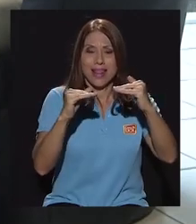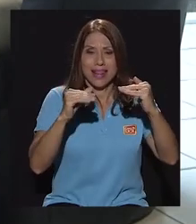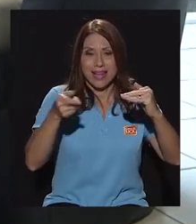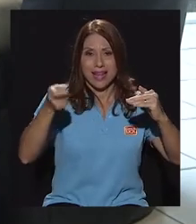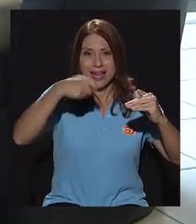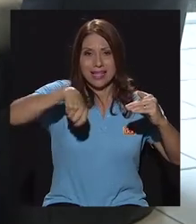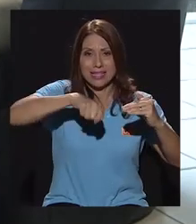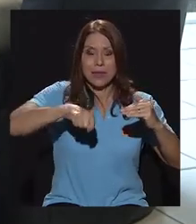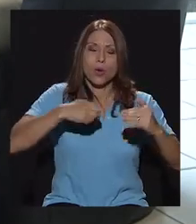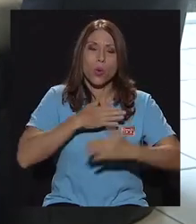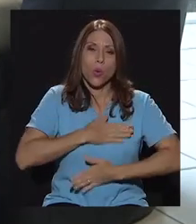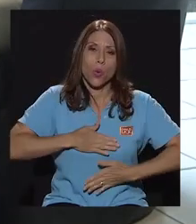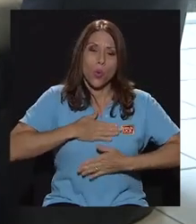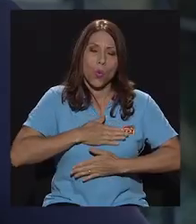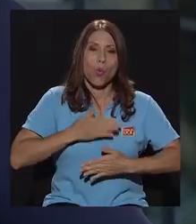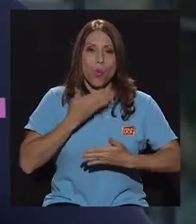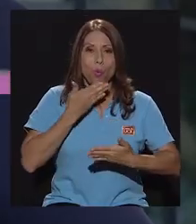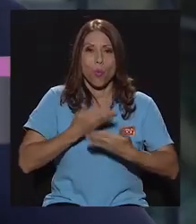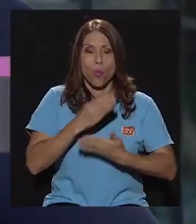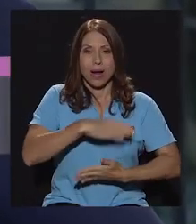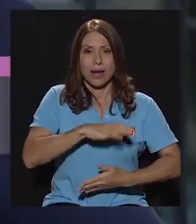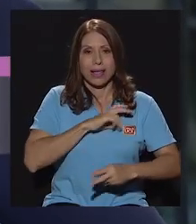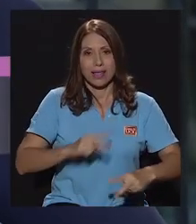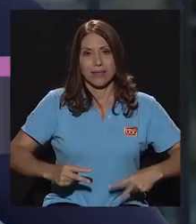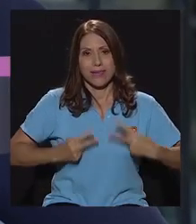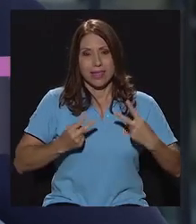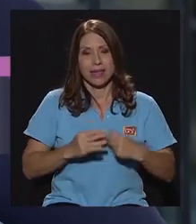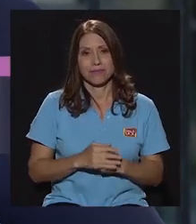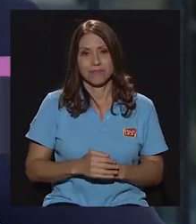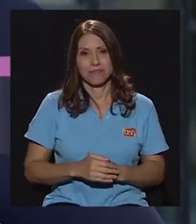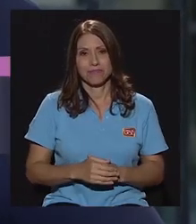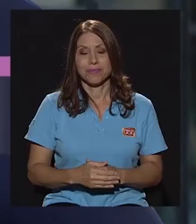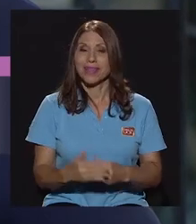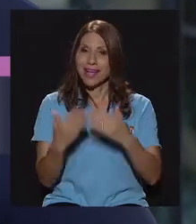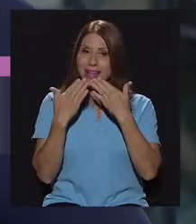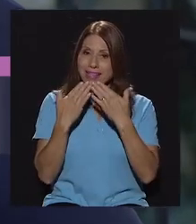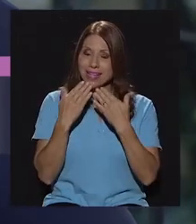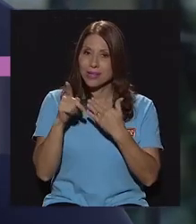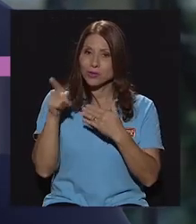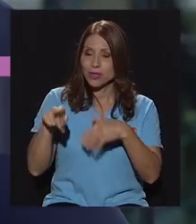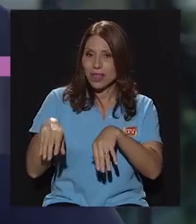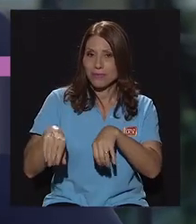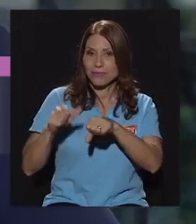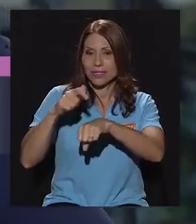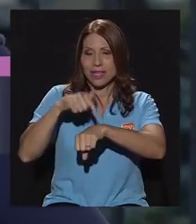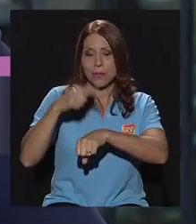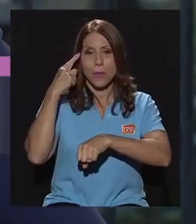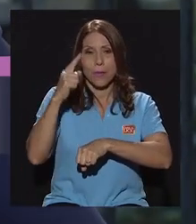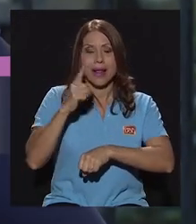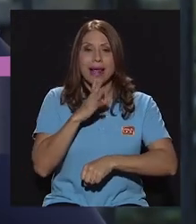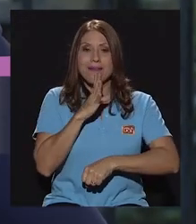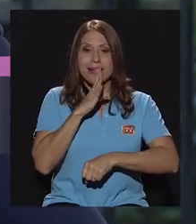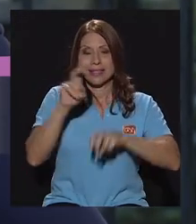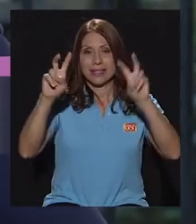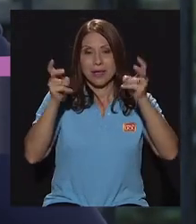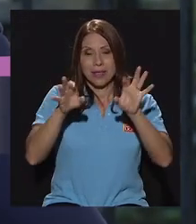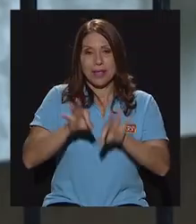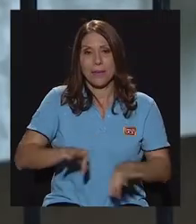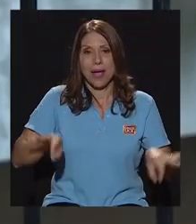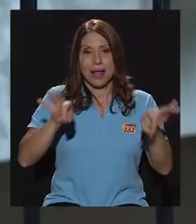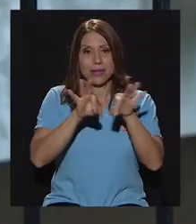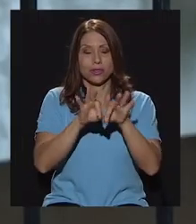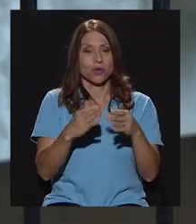vida. Bueno, agradecerle, Marcela, su gracias. Que haya sacado este ratito para compartir este tema tan